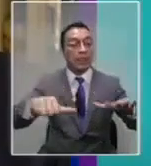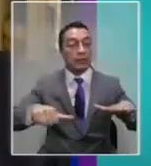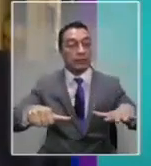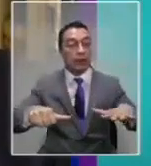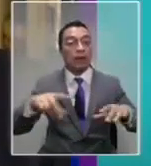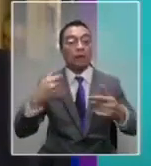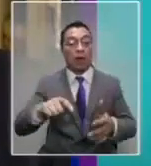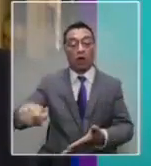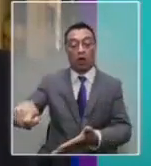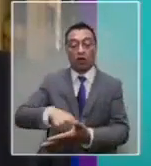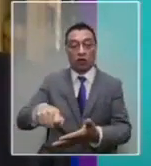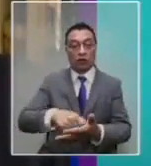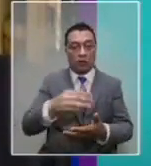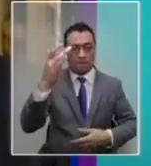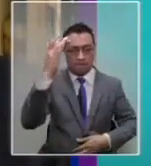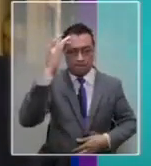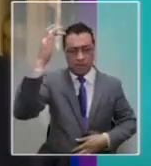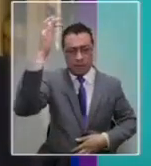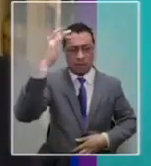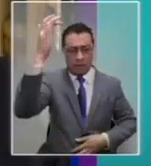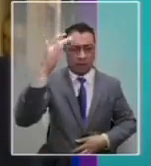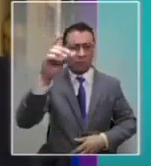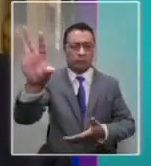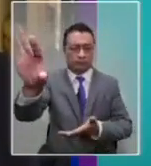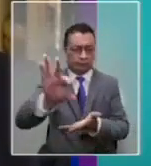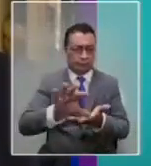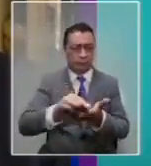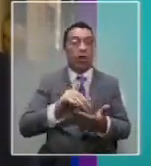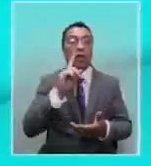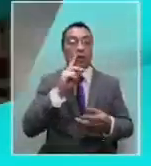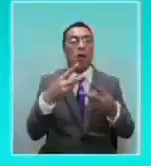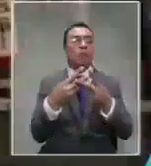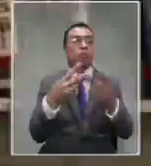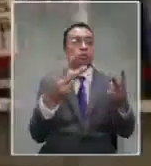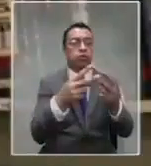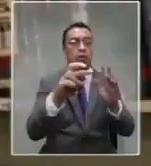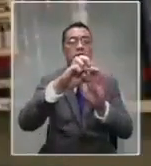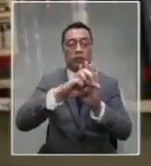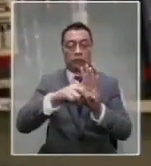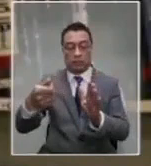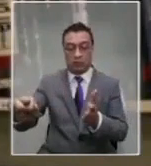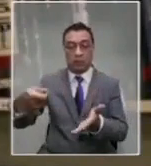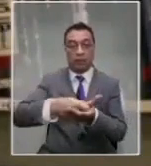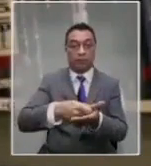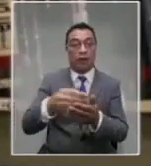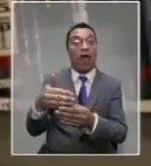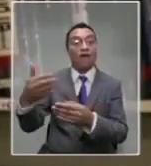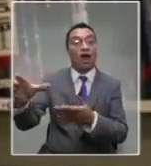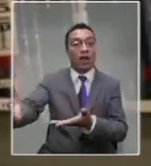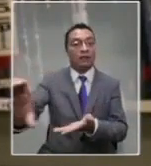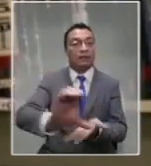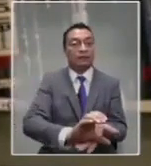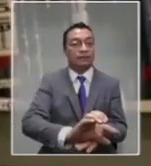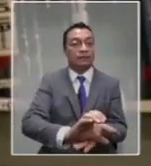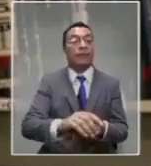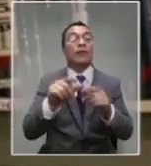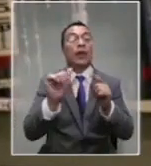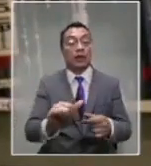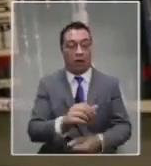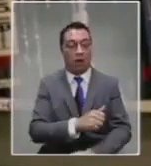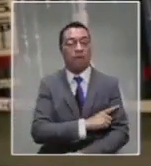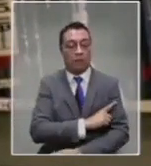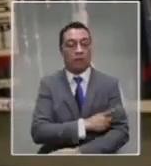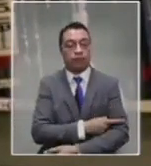2016 hubo una contratación de investigadores con grado doctor, quienes tienen publicaciones y proyectos con financiamiento externo. Y